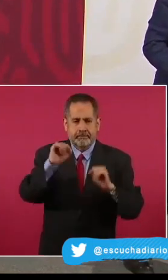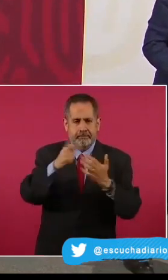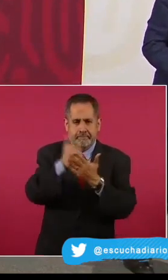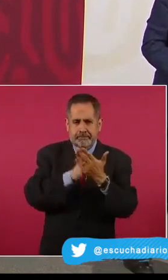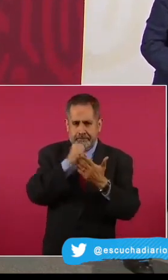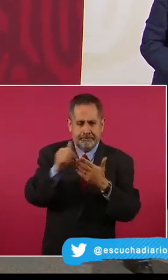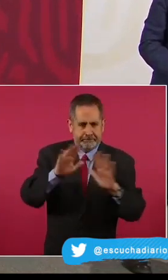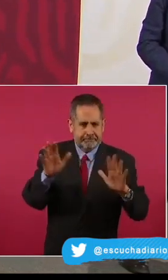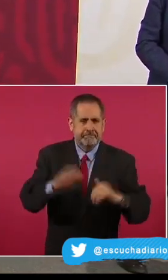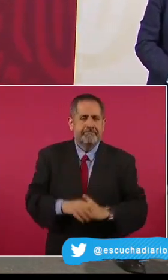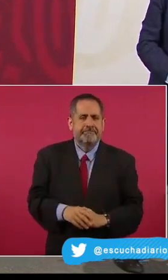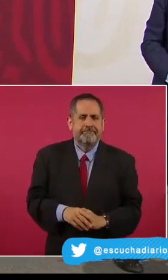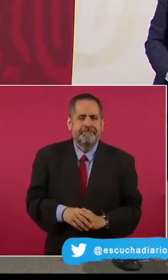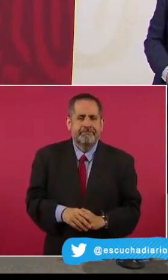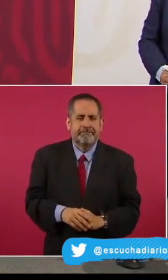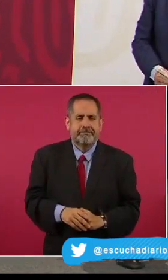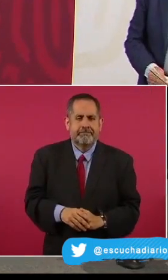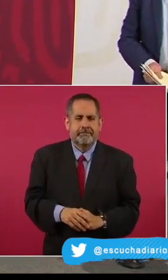Sin lista.